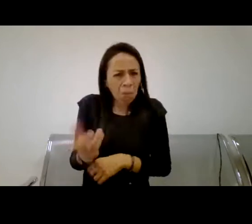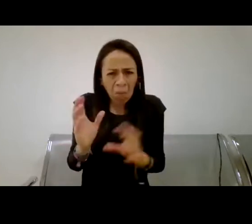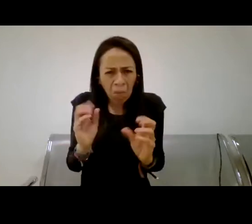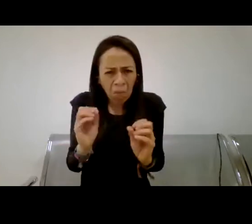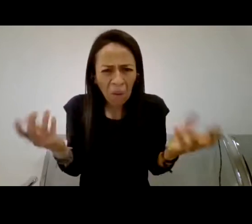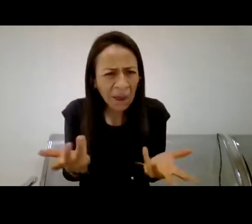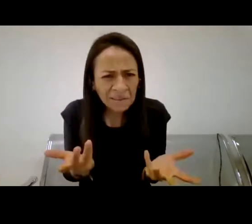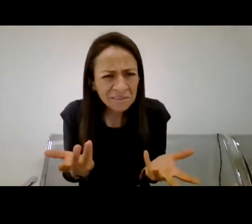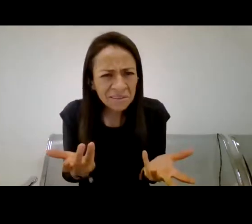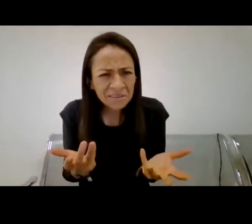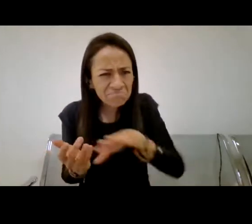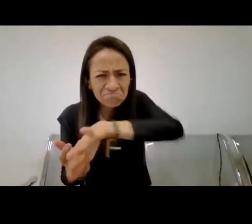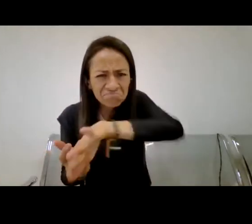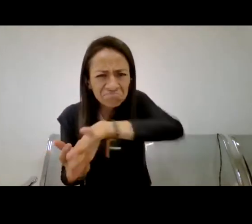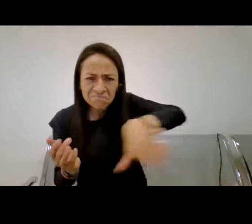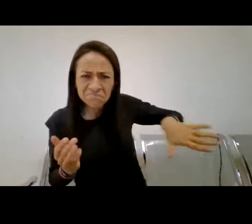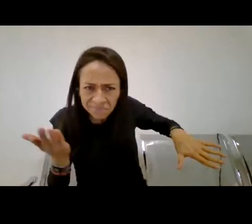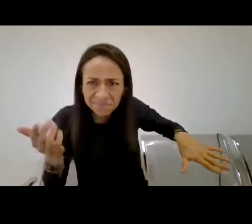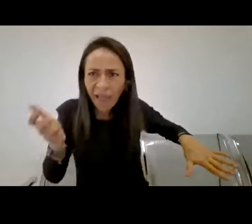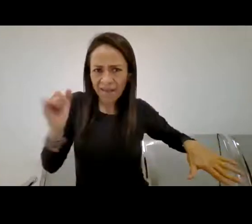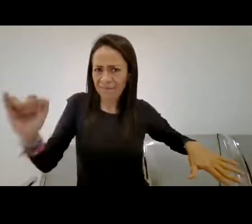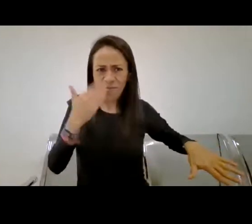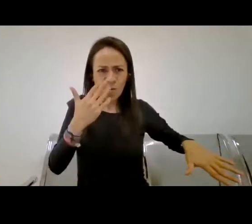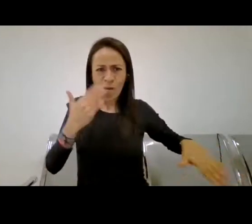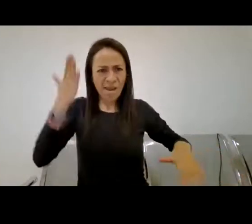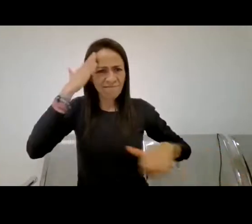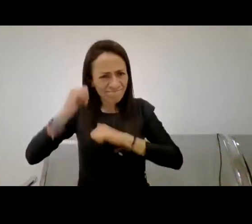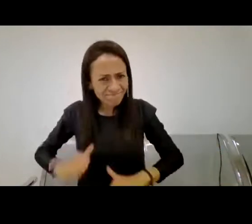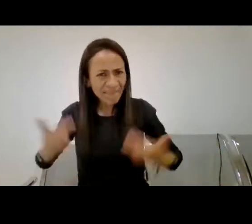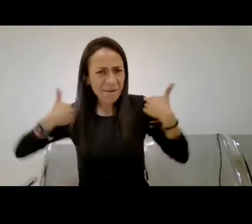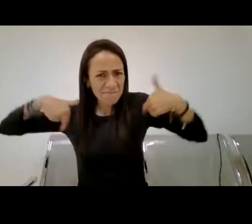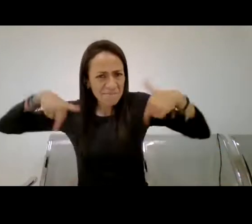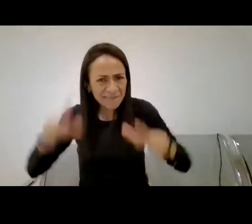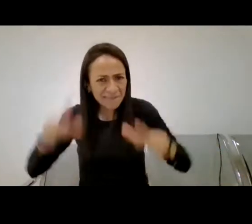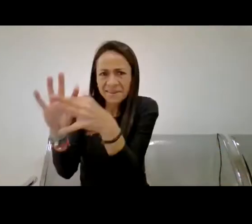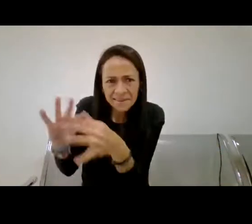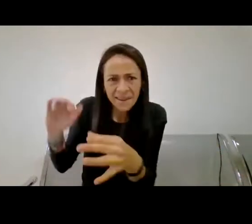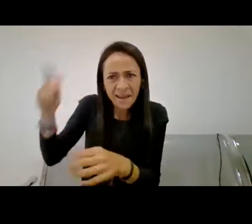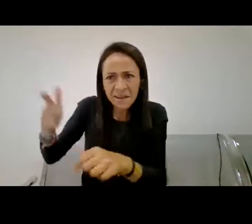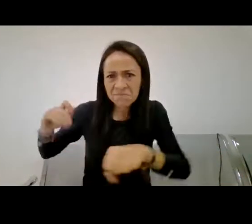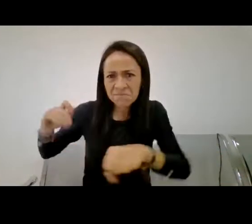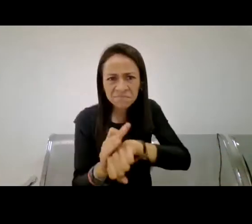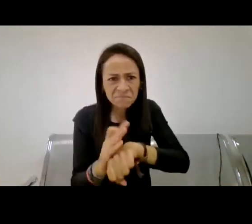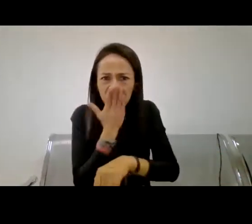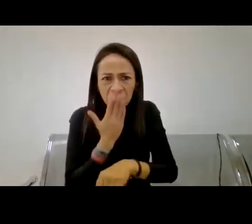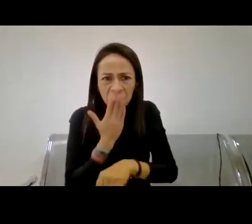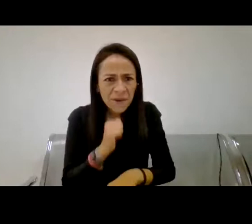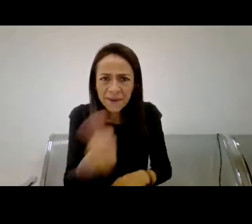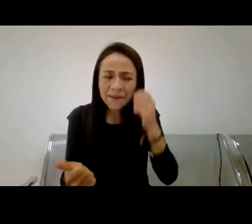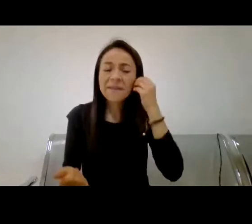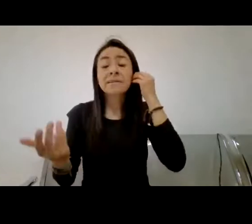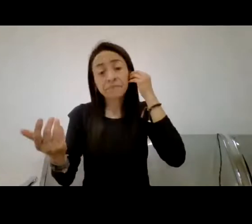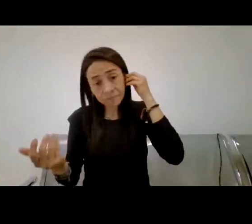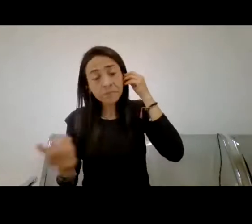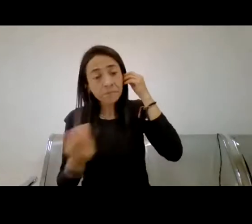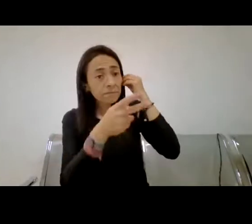nivel legislativo, podríamos coincidir con esta perspectiva. Me parece que hay una cuestión que nos toca mucho a las